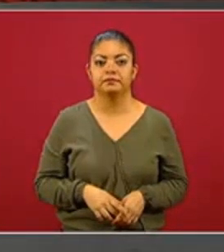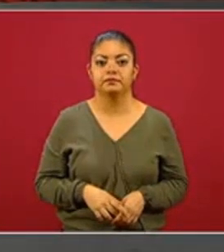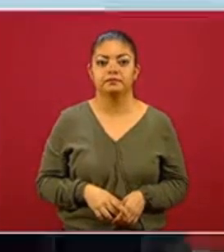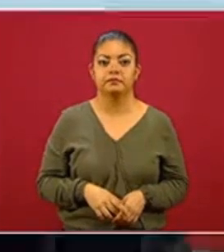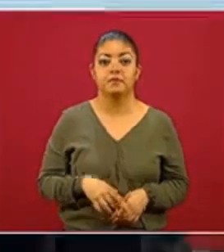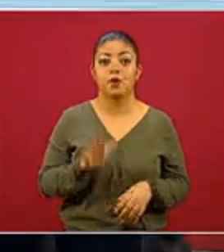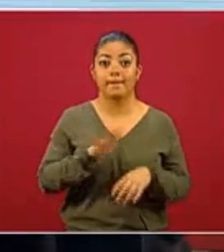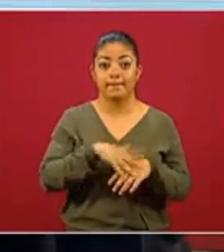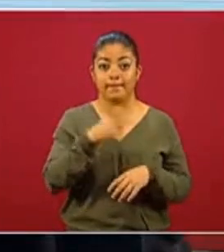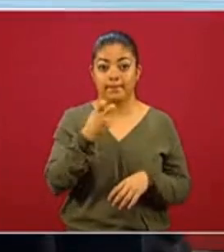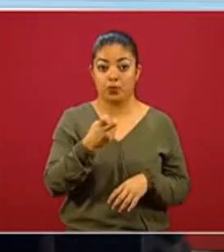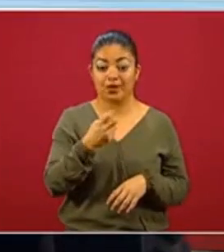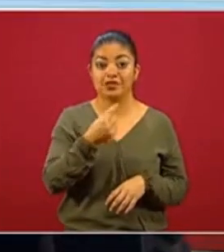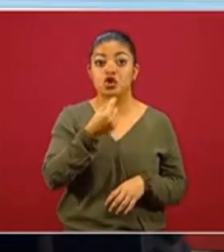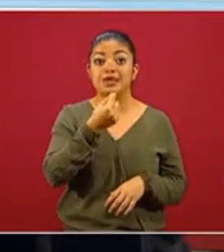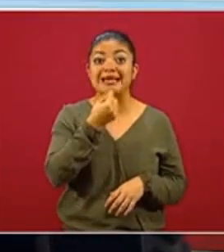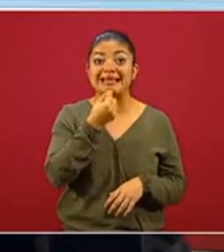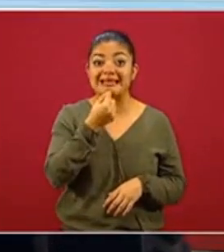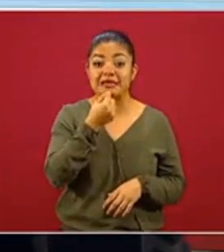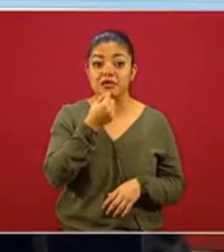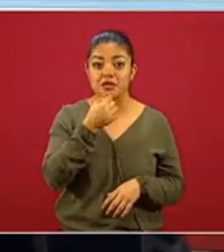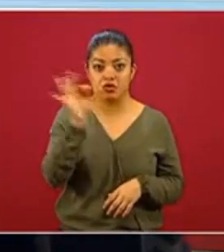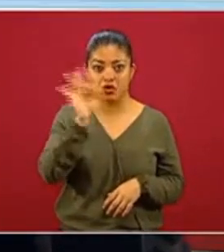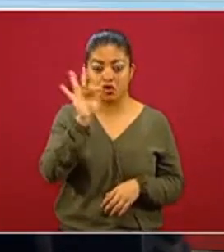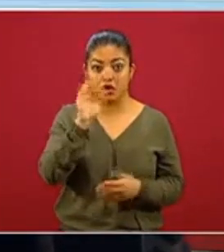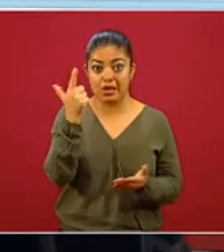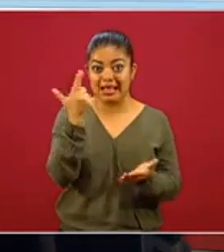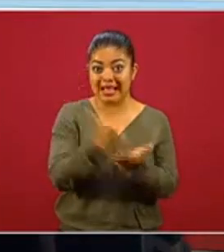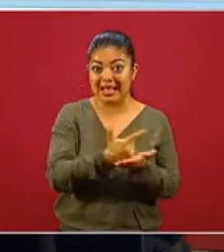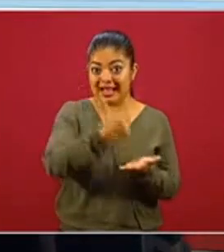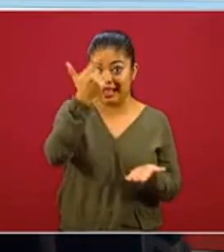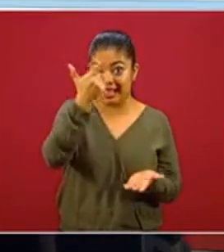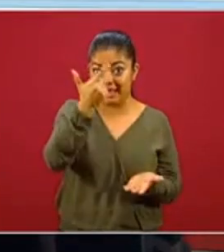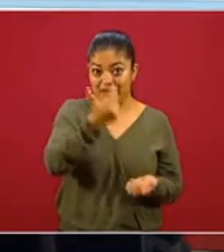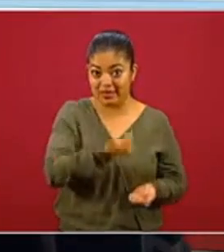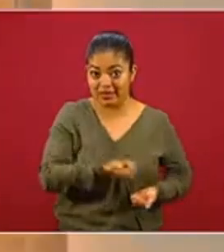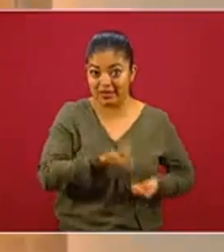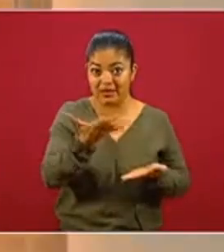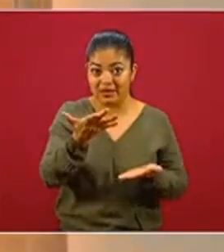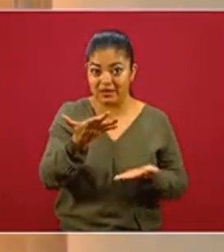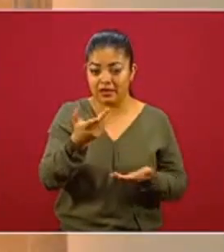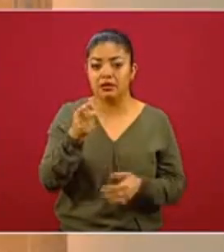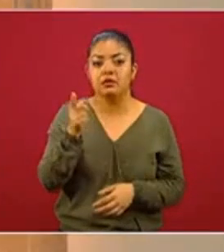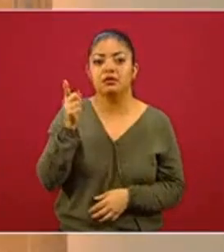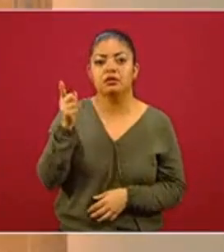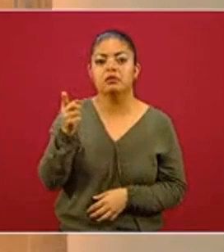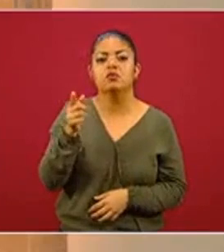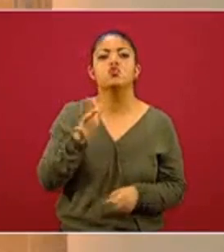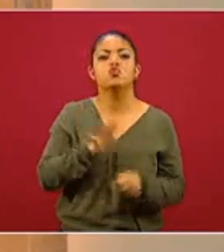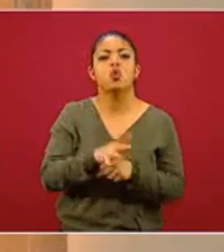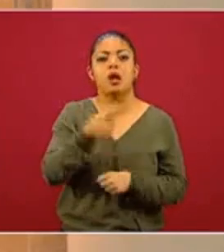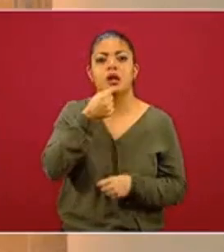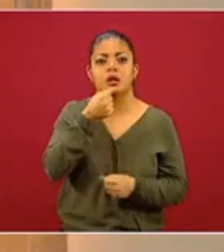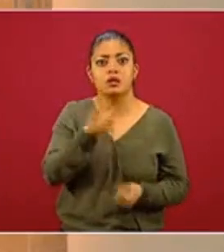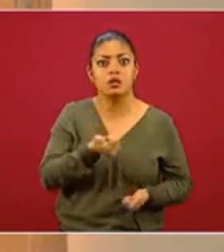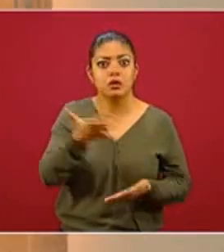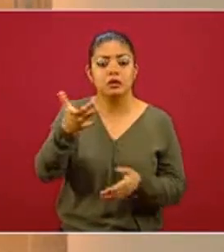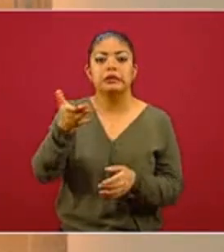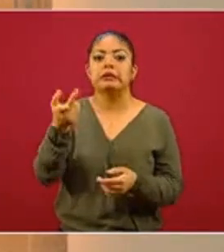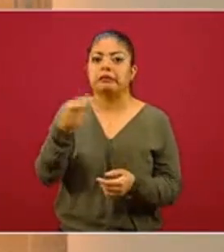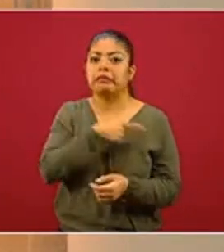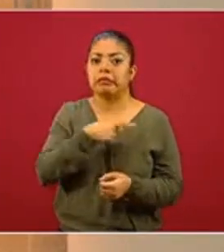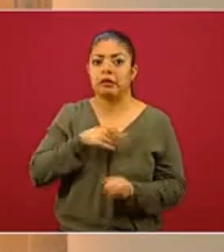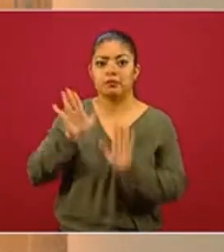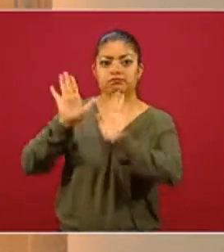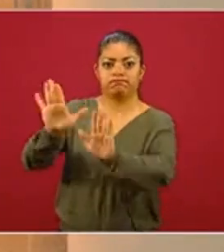Entonces, los niños que llegan a la terapia intensiva, entonces, ¿cuáles son estos niños que se van a hospitalizar